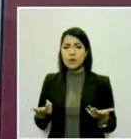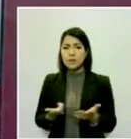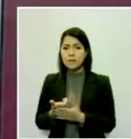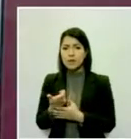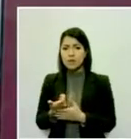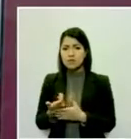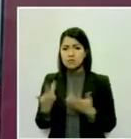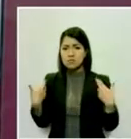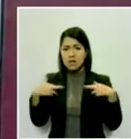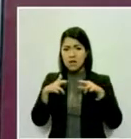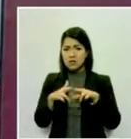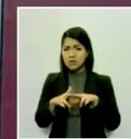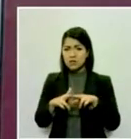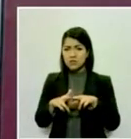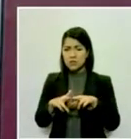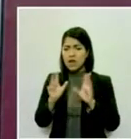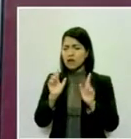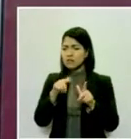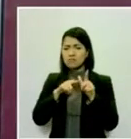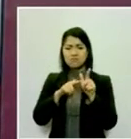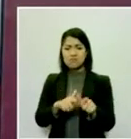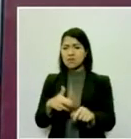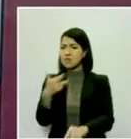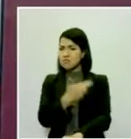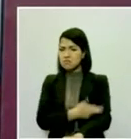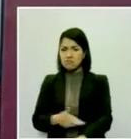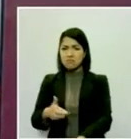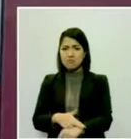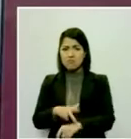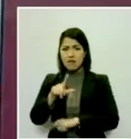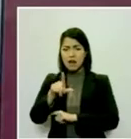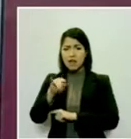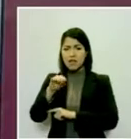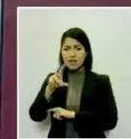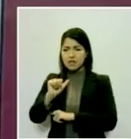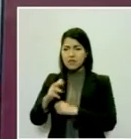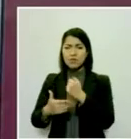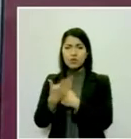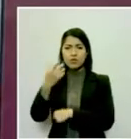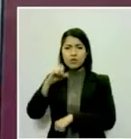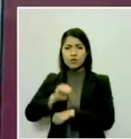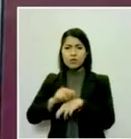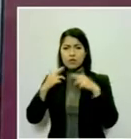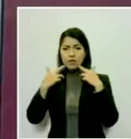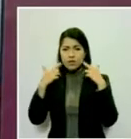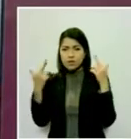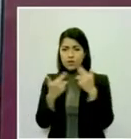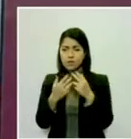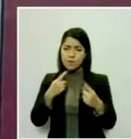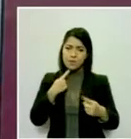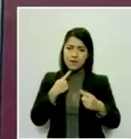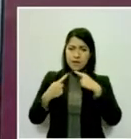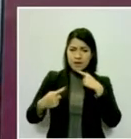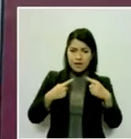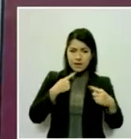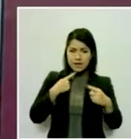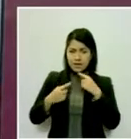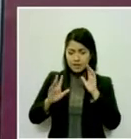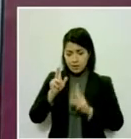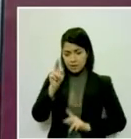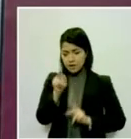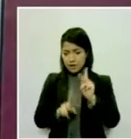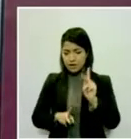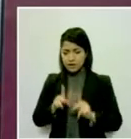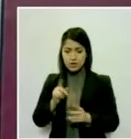Pues esa sigue avanzando con Leticia Ramírez. Tendré reunión la próxima semana con ella. Yo conozco a